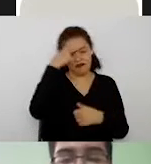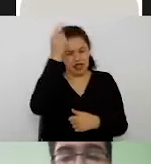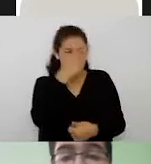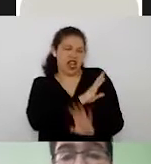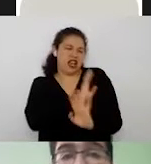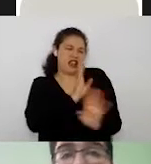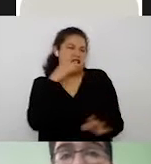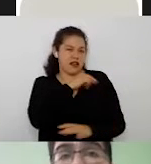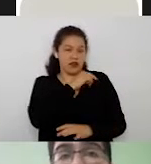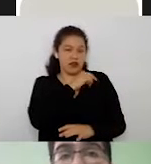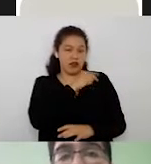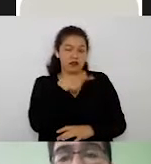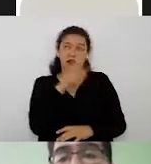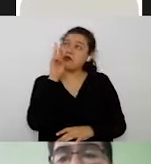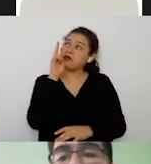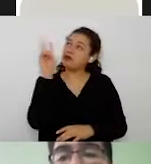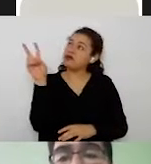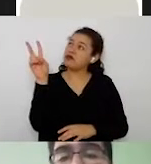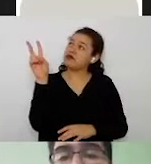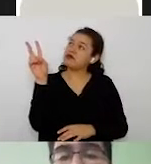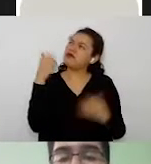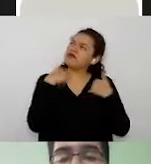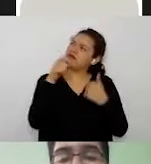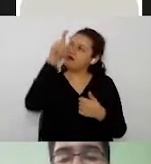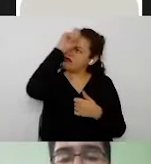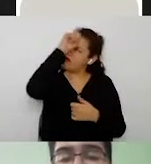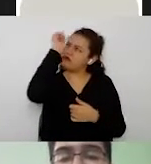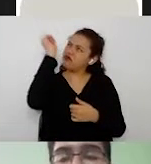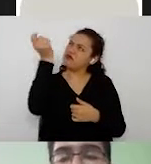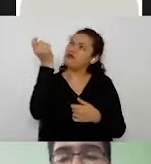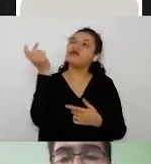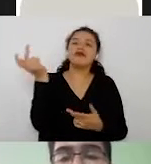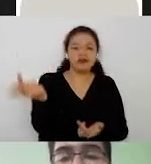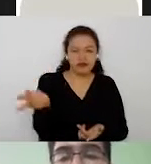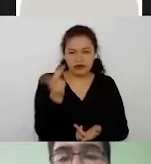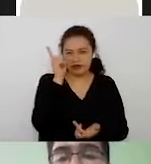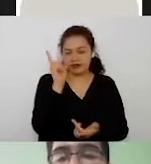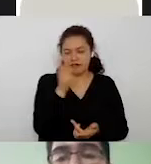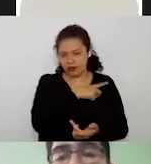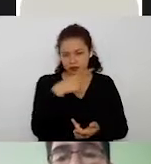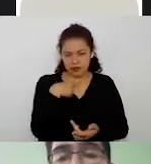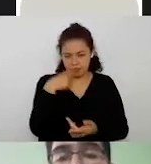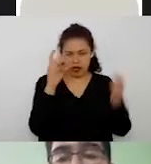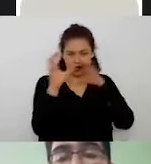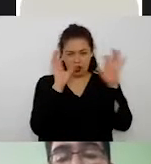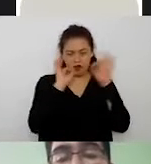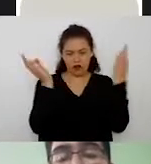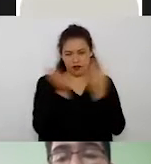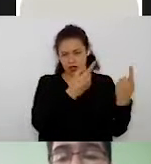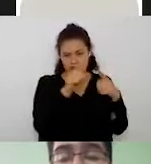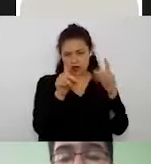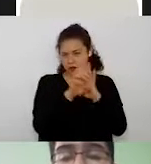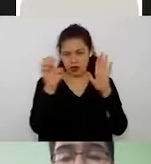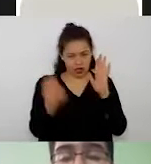entiendan. Pero si lo ven, pues quizás no lo entiendan. Entonces, también necesitamos comunicarnos de otras maneras, como lo son, por ejemplo,